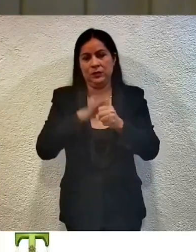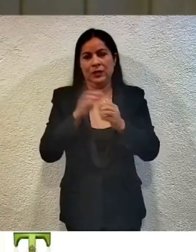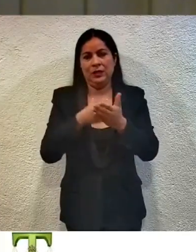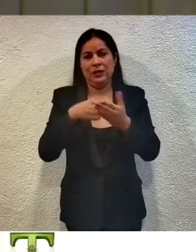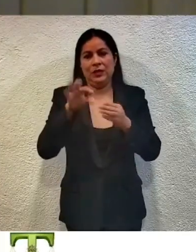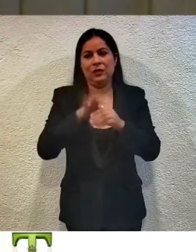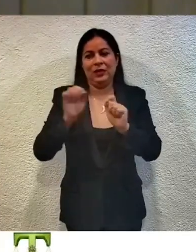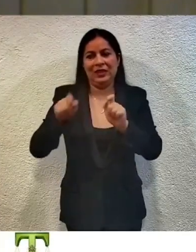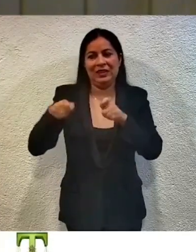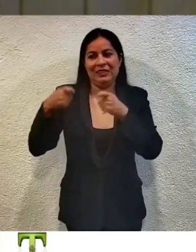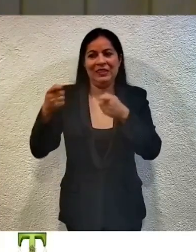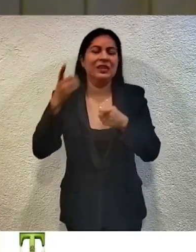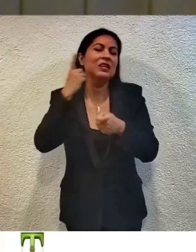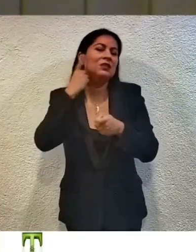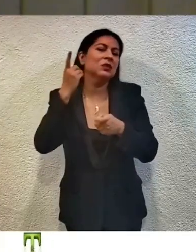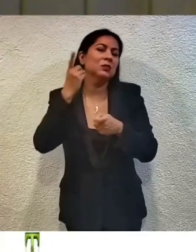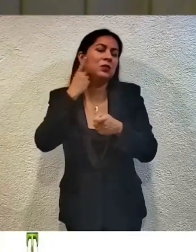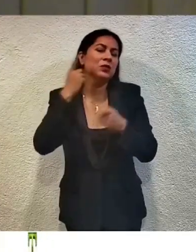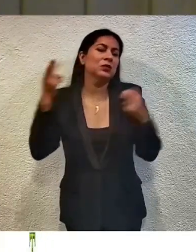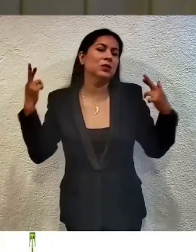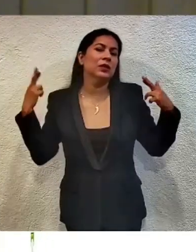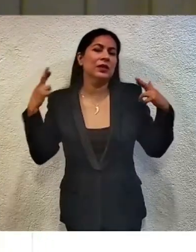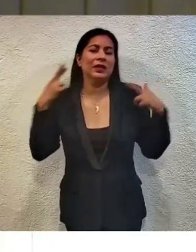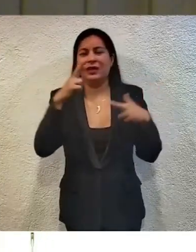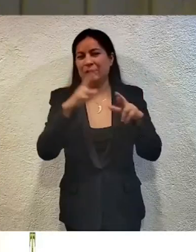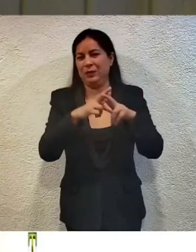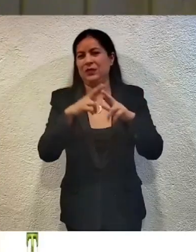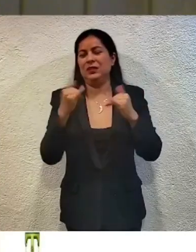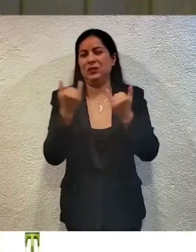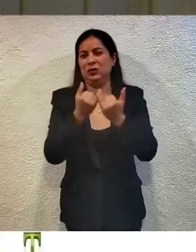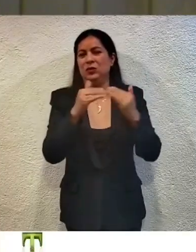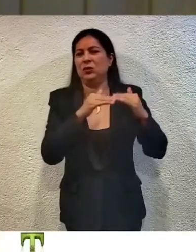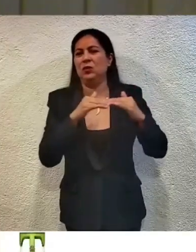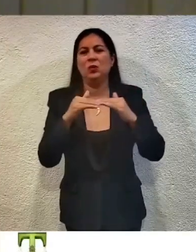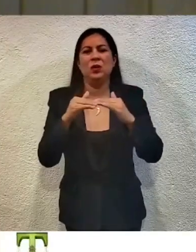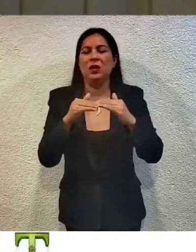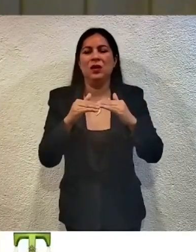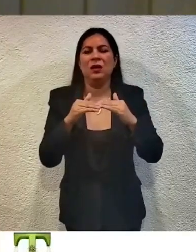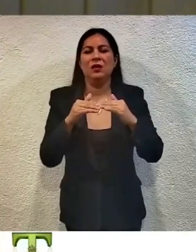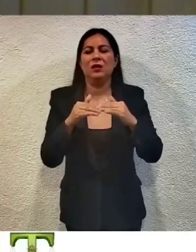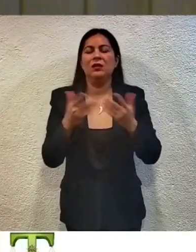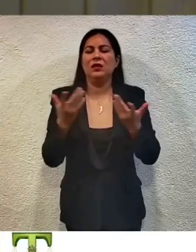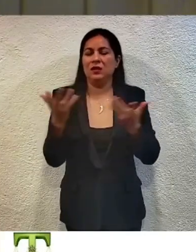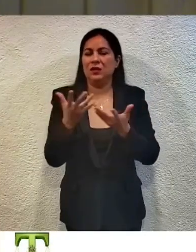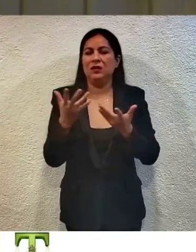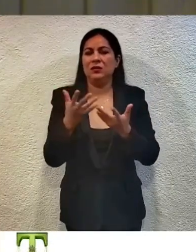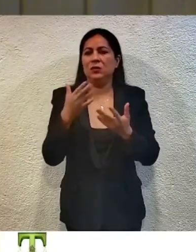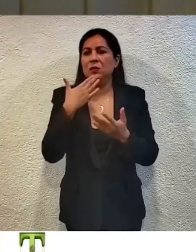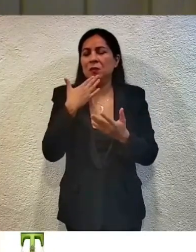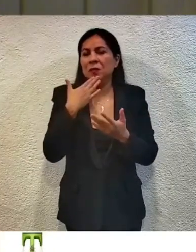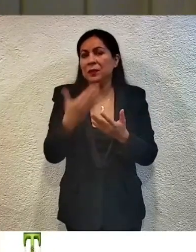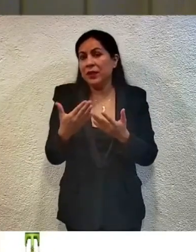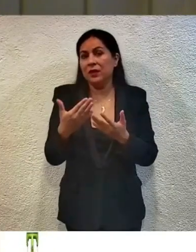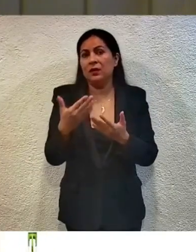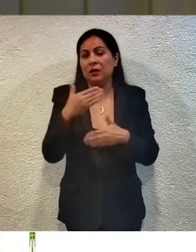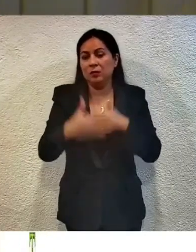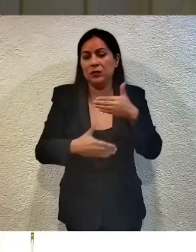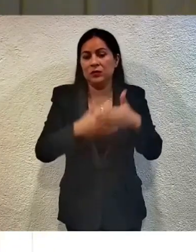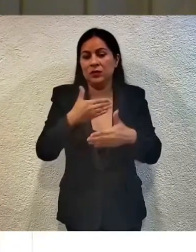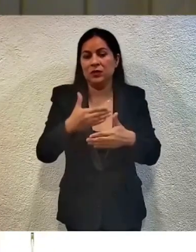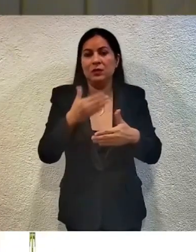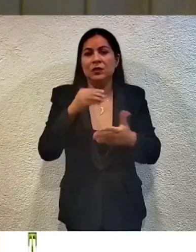al asignar las diputaciones de representación proporcional, implementó de manera correcta el